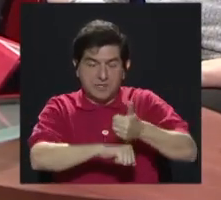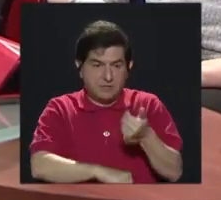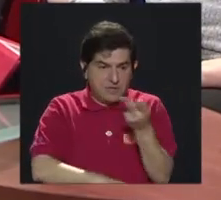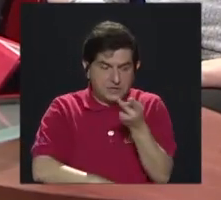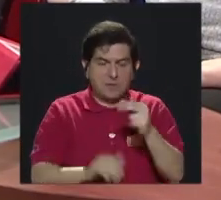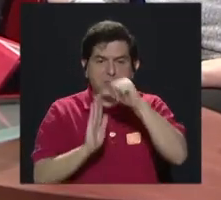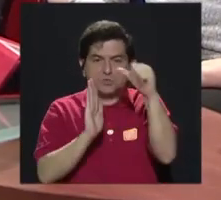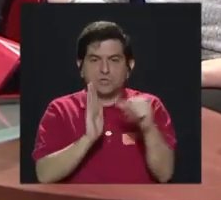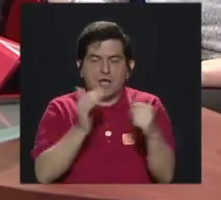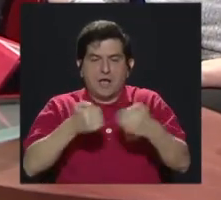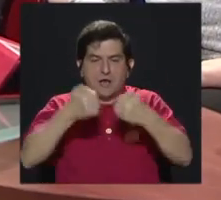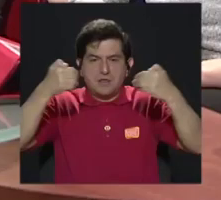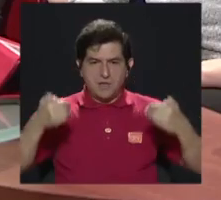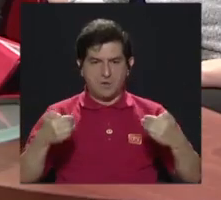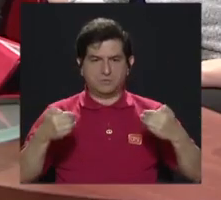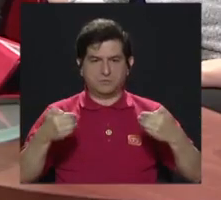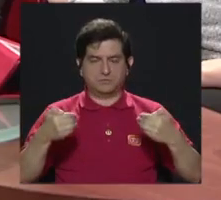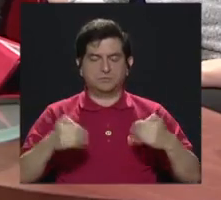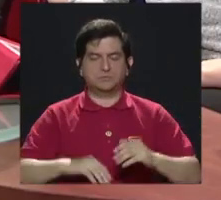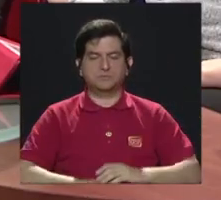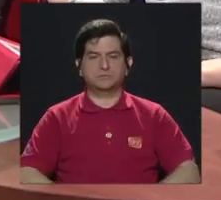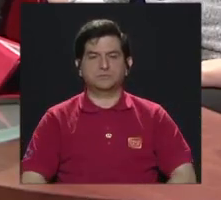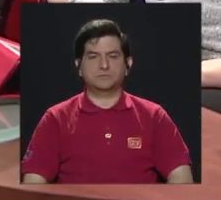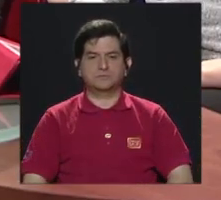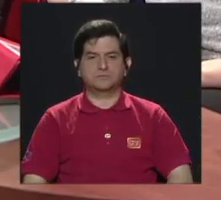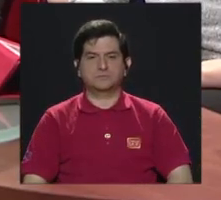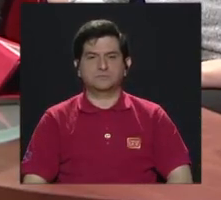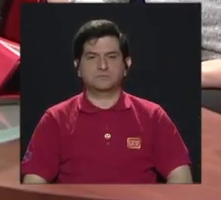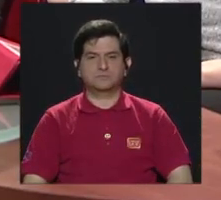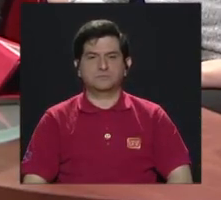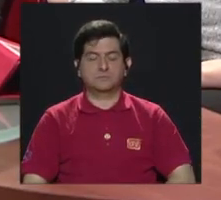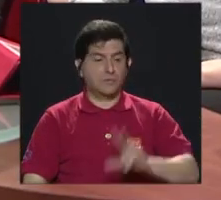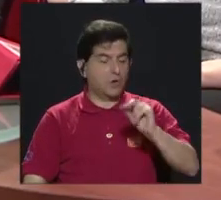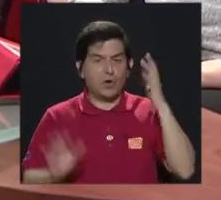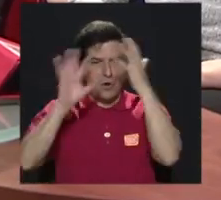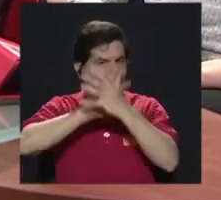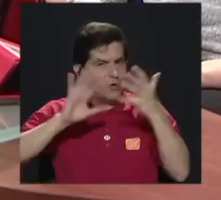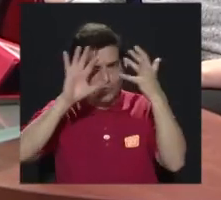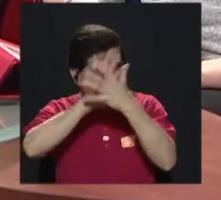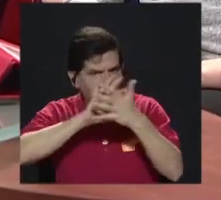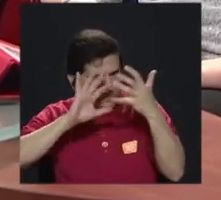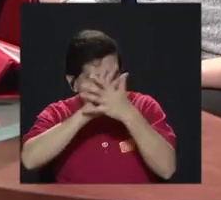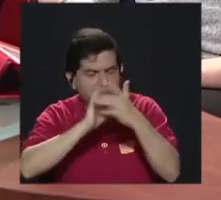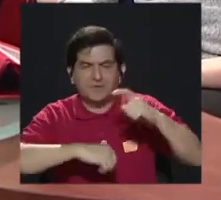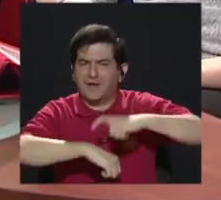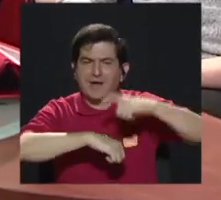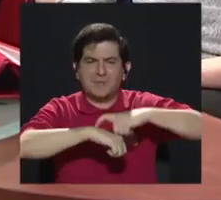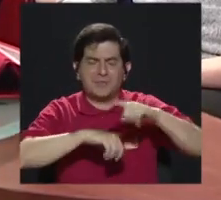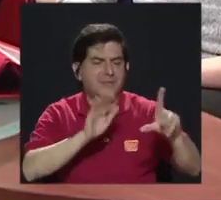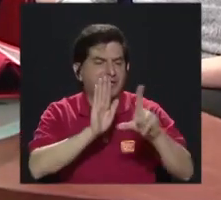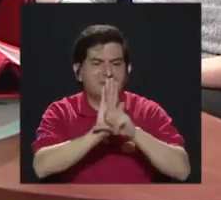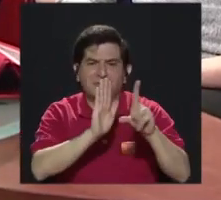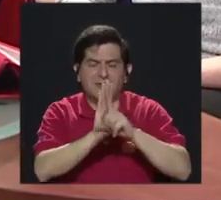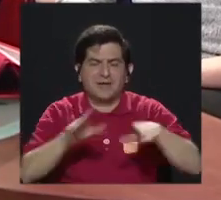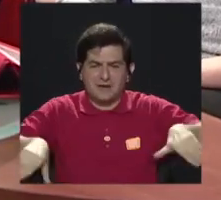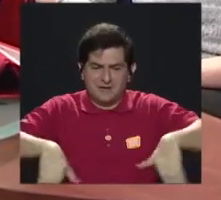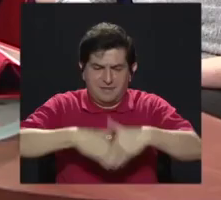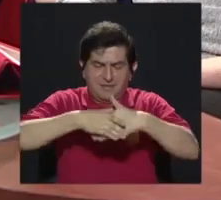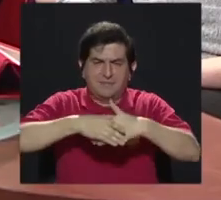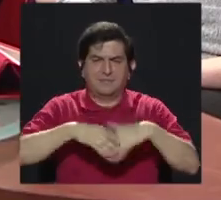en artículos separados, o sea, y los establece, ¿verdad? O sea, ahí, acá no, no nos confundamos, ¿verdad? A la hora de legalizar el matrimonio entre